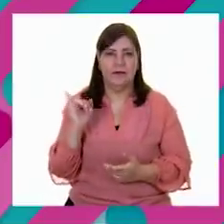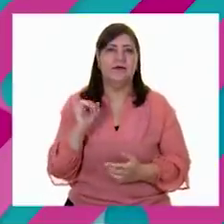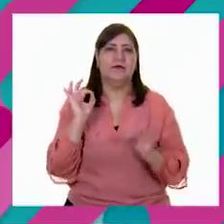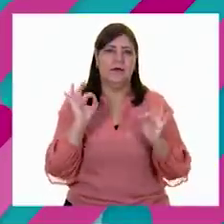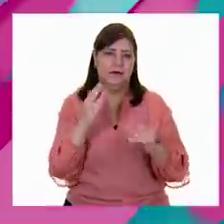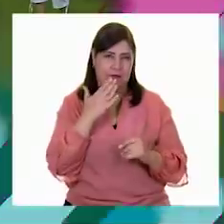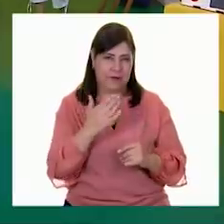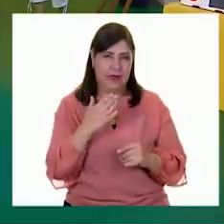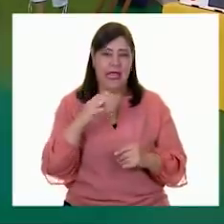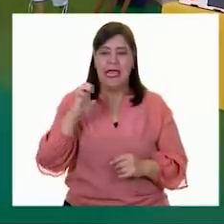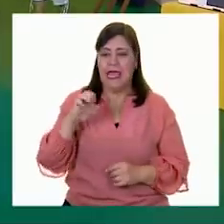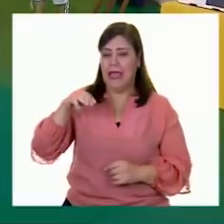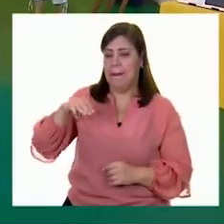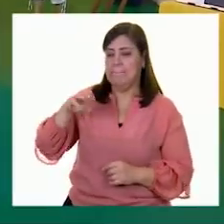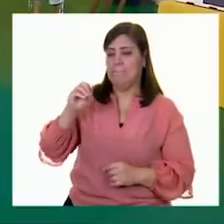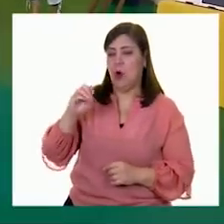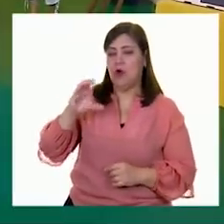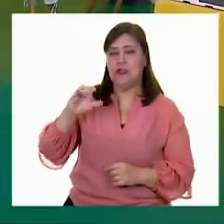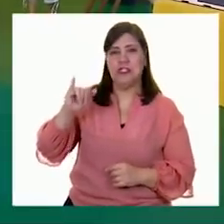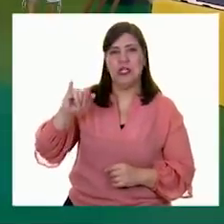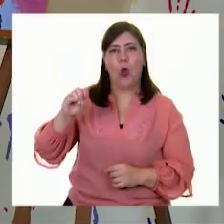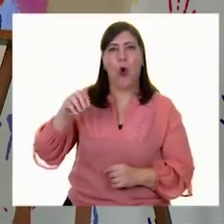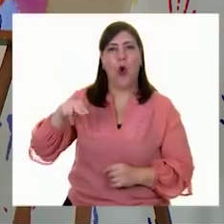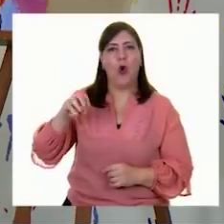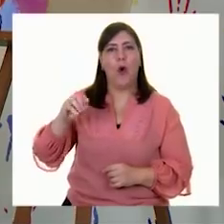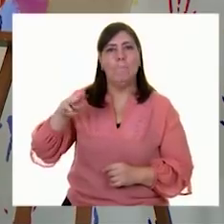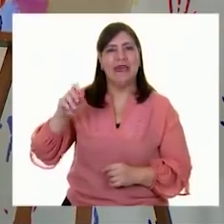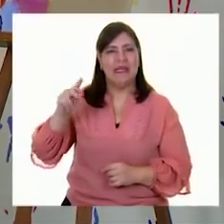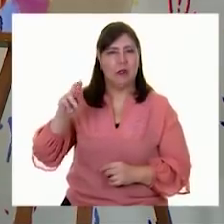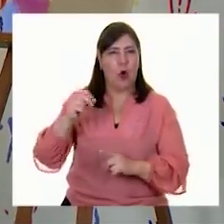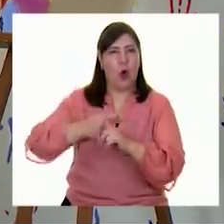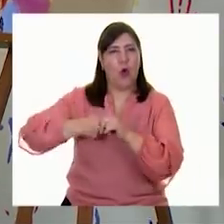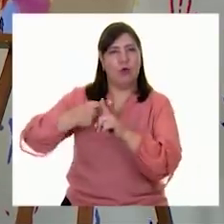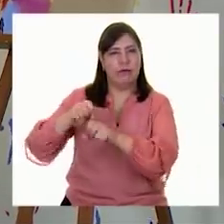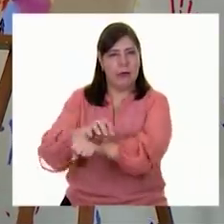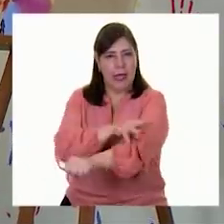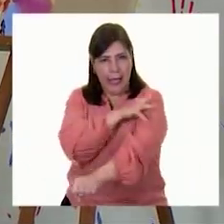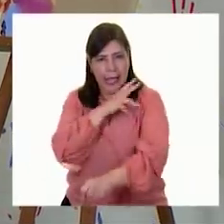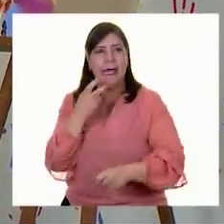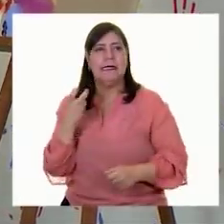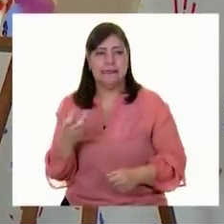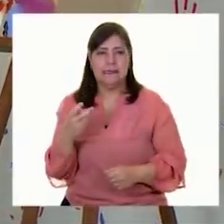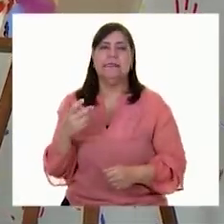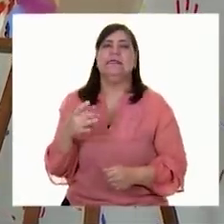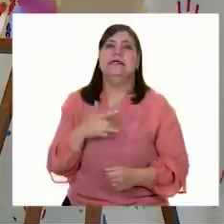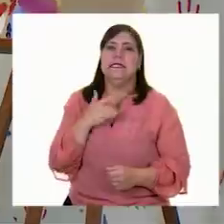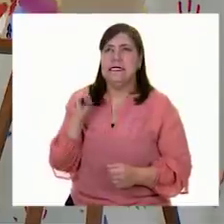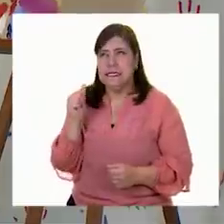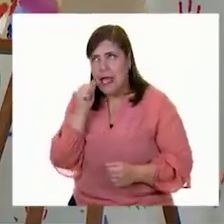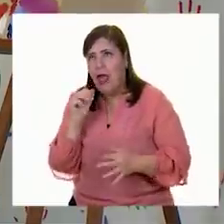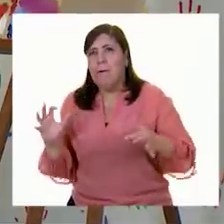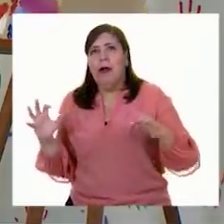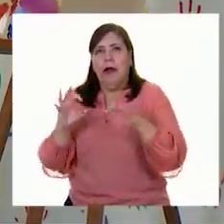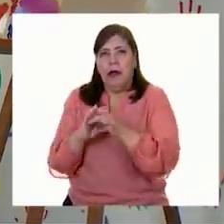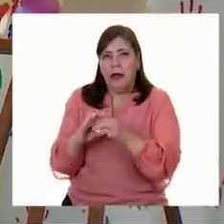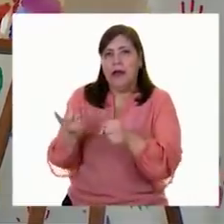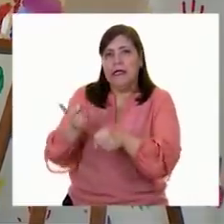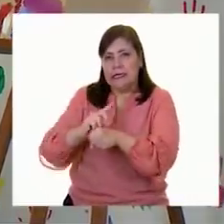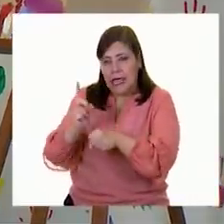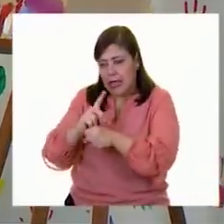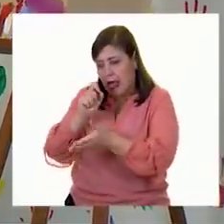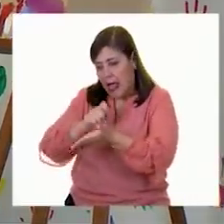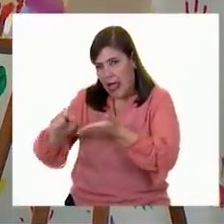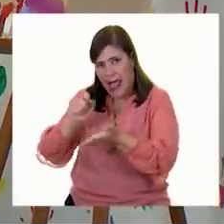emocionómetro. Emocionómetro. Sí, me gustó mucho la redacción con el diario de las emociones de nuestra